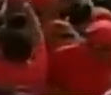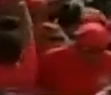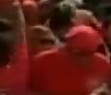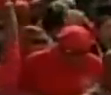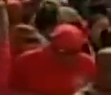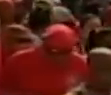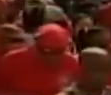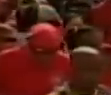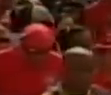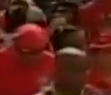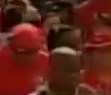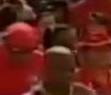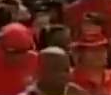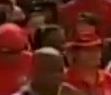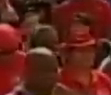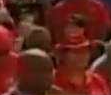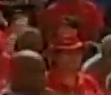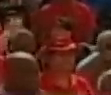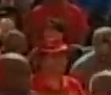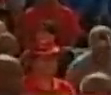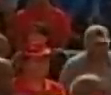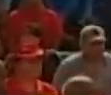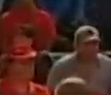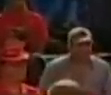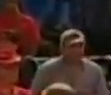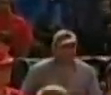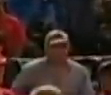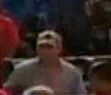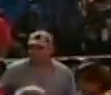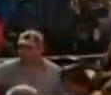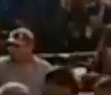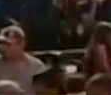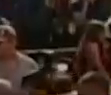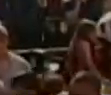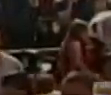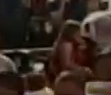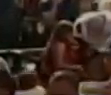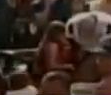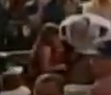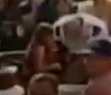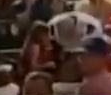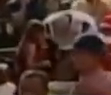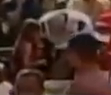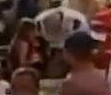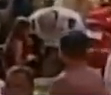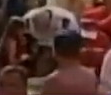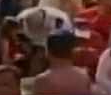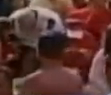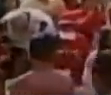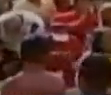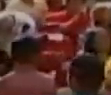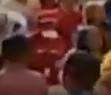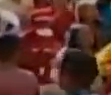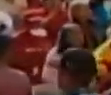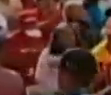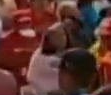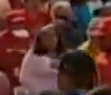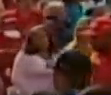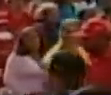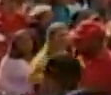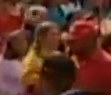coro, viva la patria, una sola escuela, que vivan los proyectos de